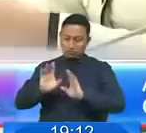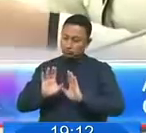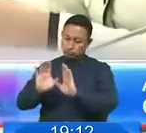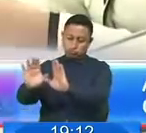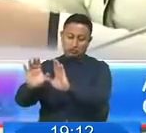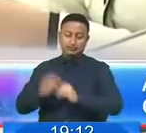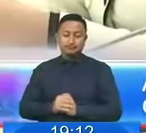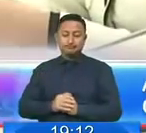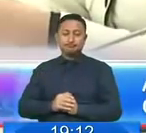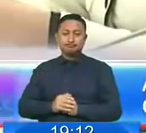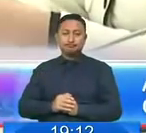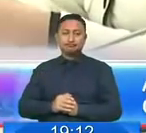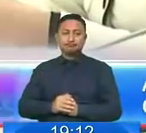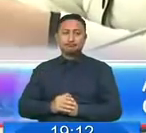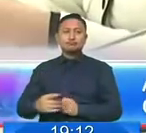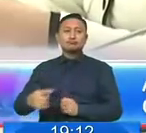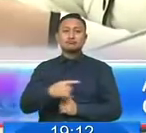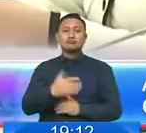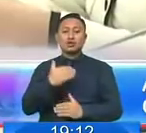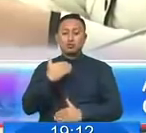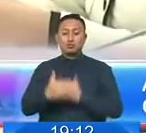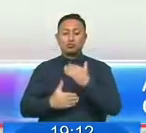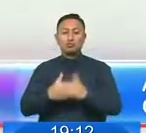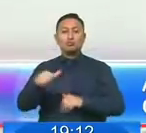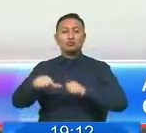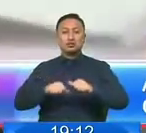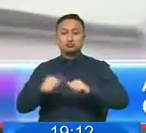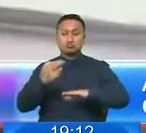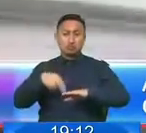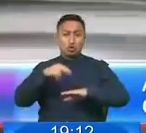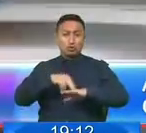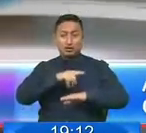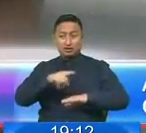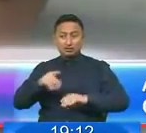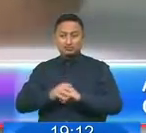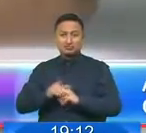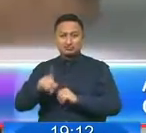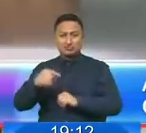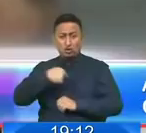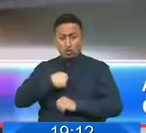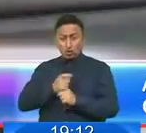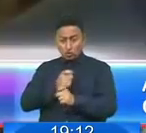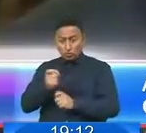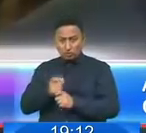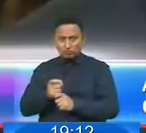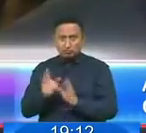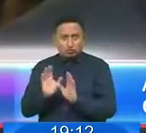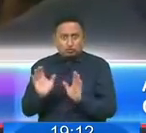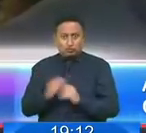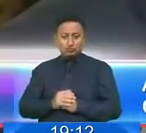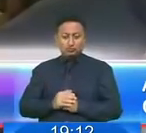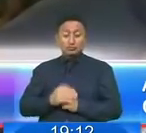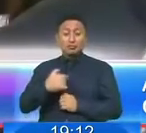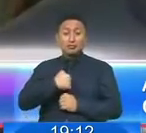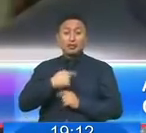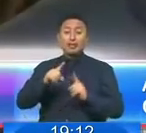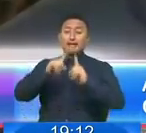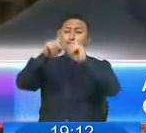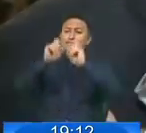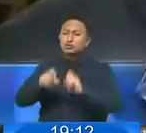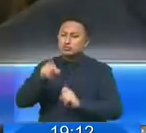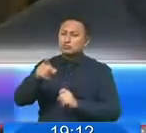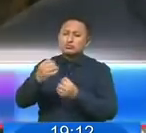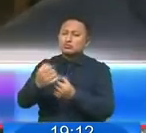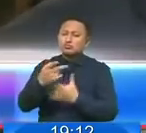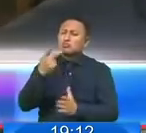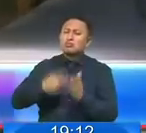realidad. Rechaza que se quiera confundir un proceso administrativo normal con una supuesta presión en contra de los jueces. Porque el hecho de pedir informes